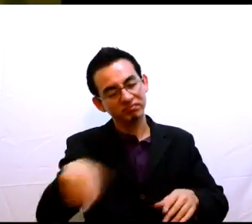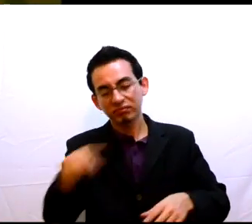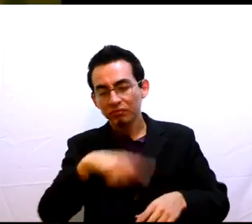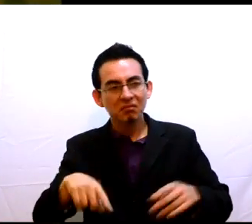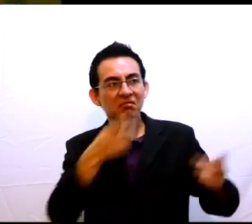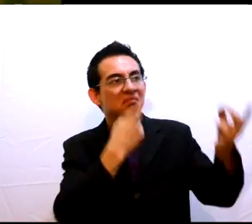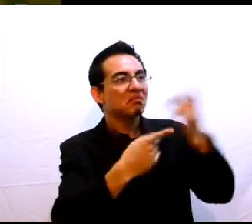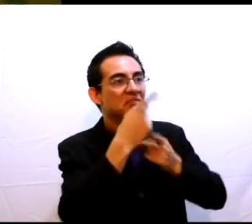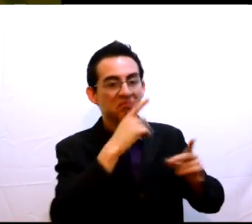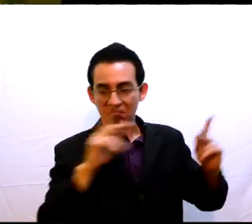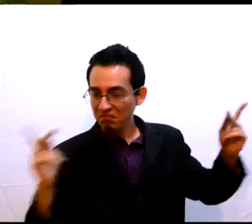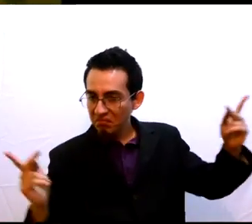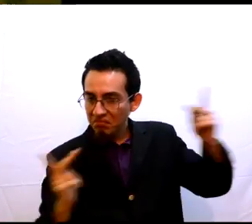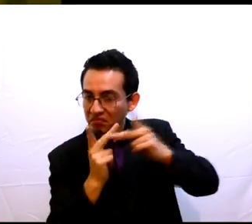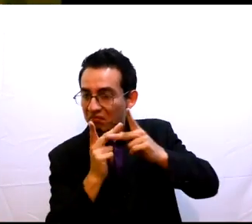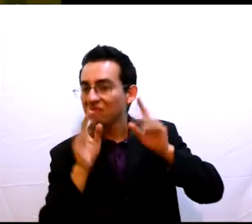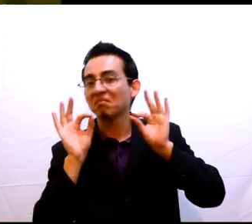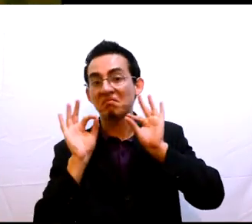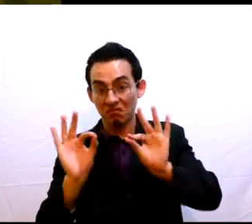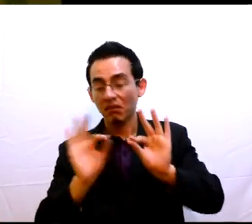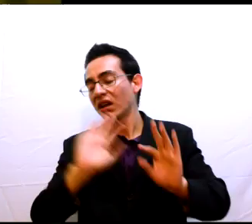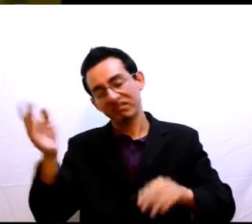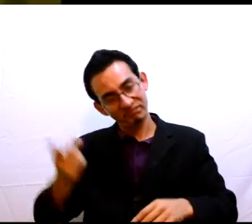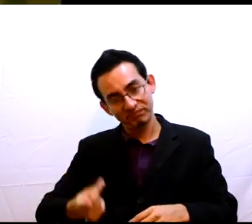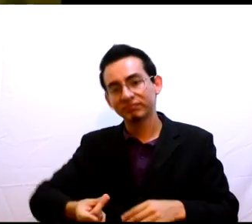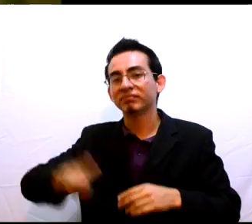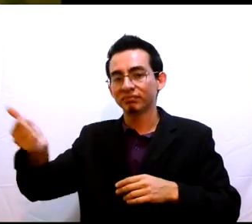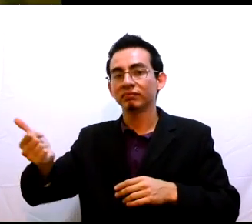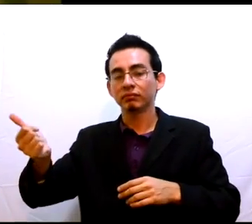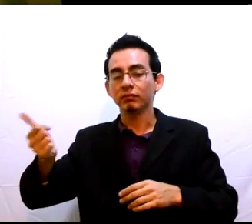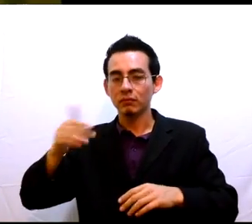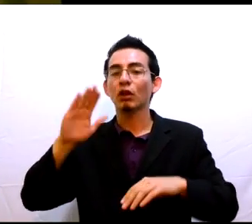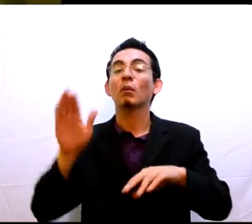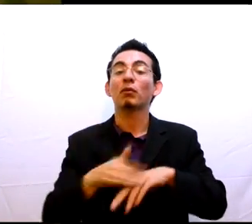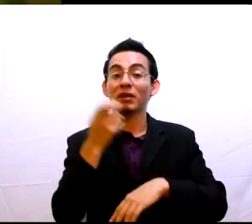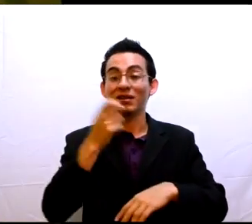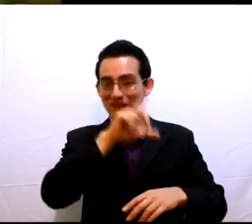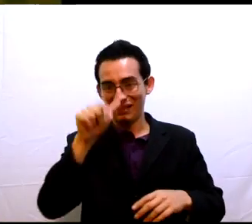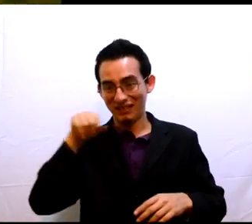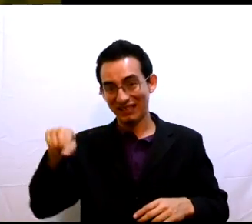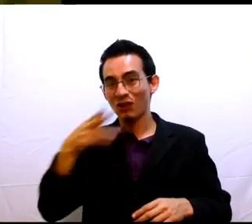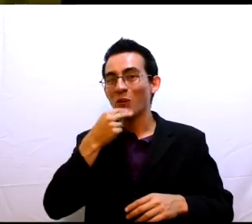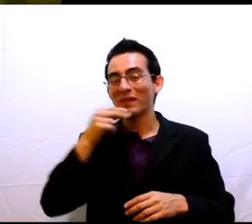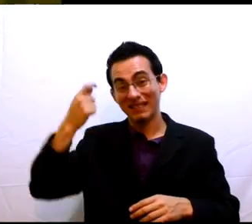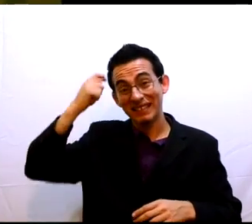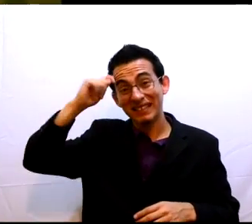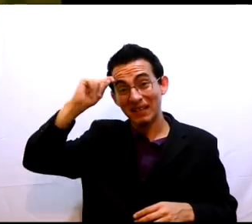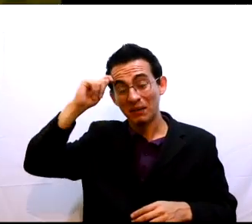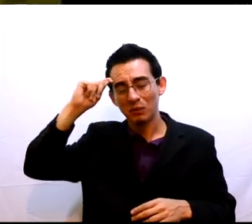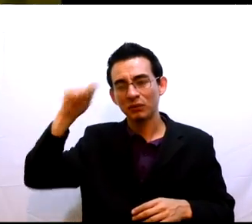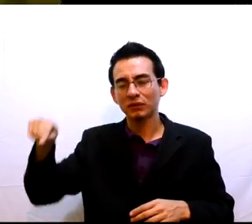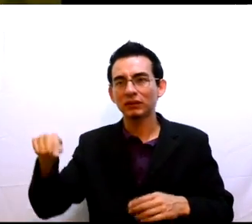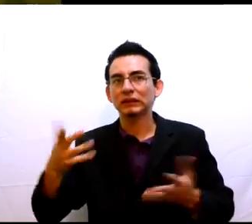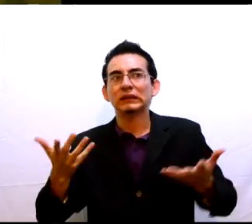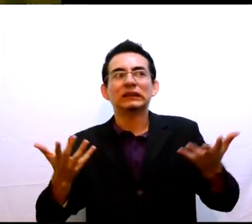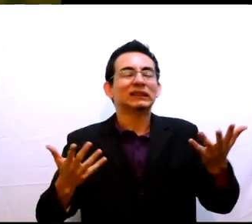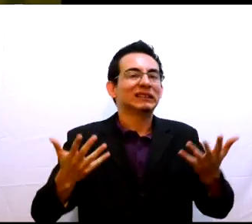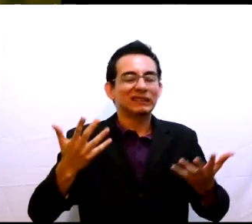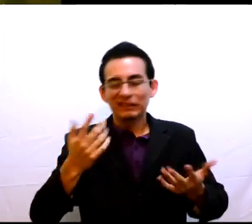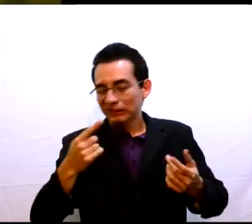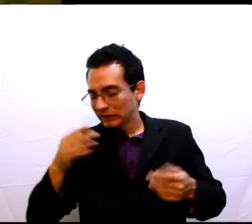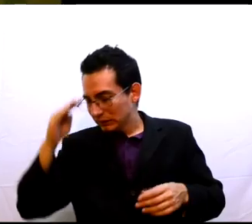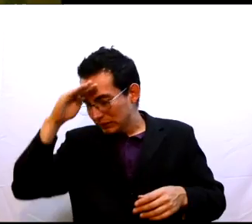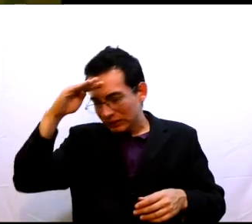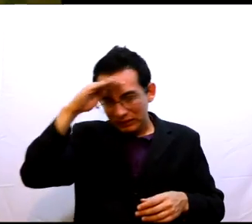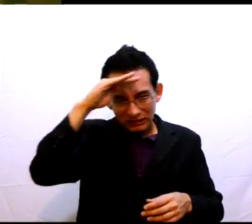o no entonces el mayordomo pues entra en un conflicto y empieza